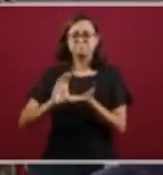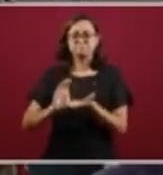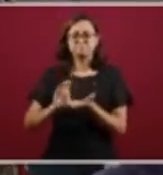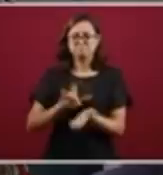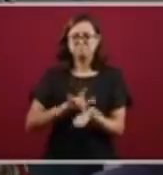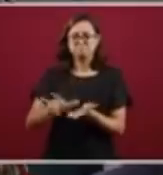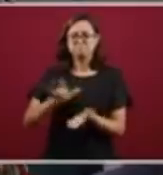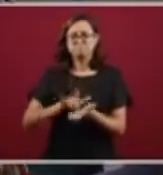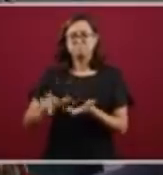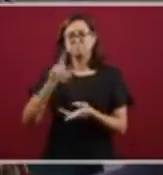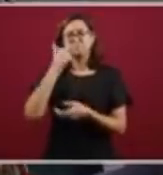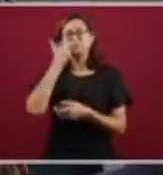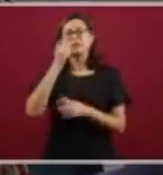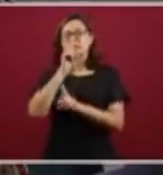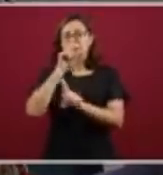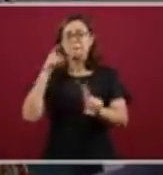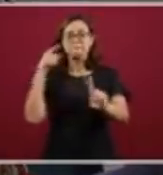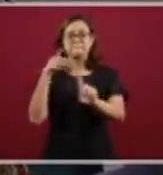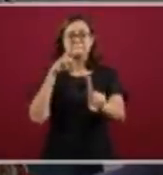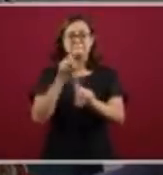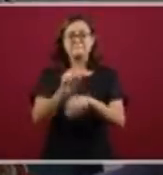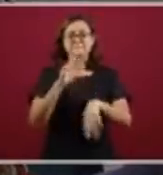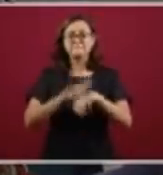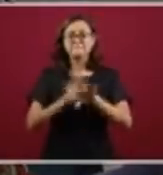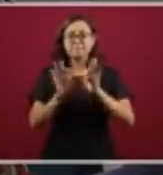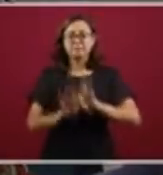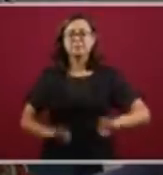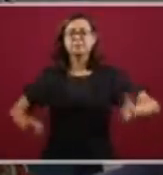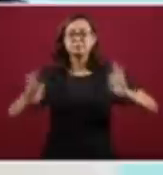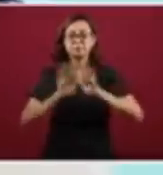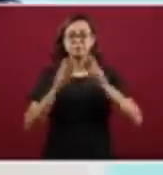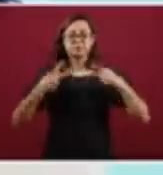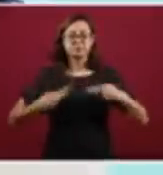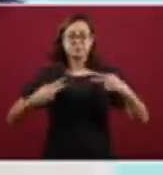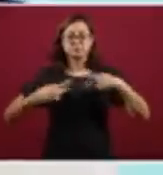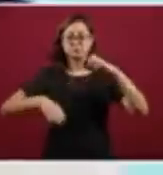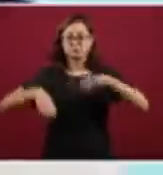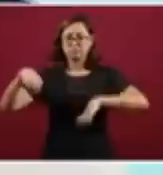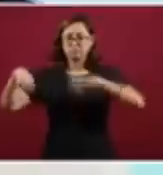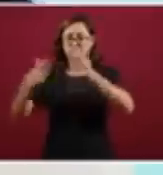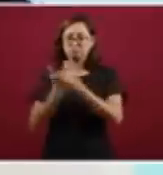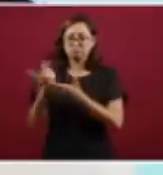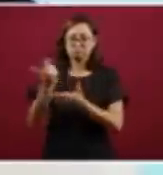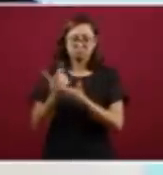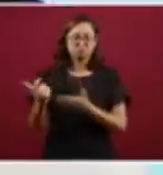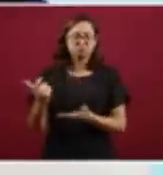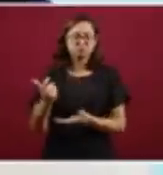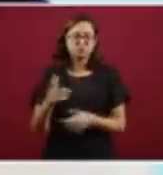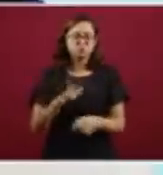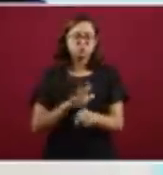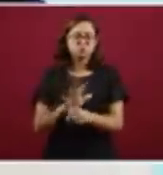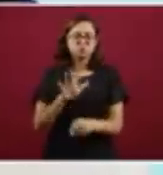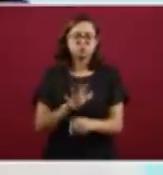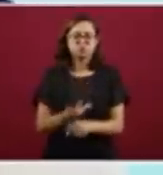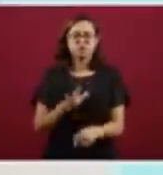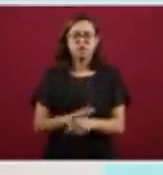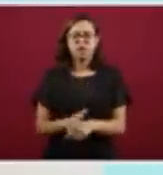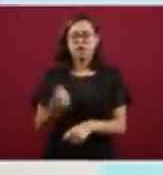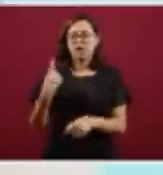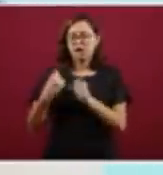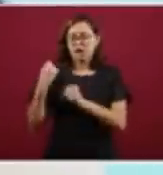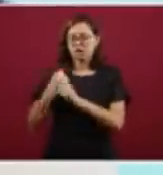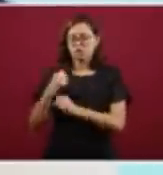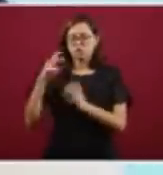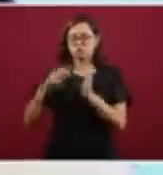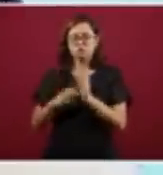quiere alcanzar un ingreso básico para los adultos mayores. El monto de 2018 en esta